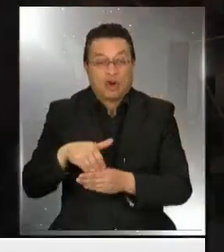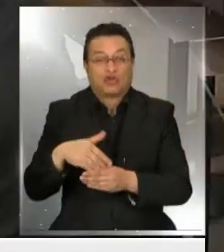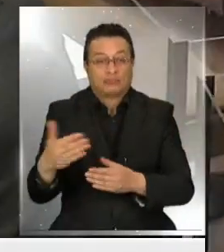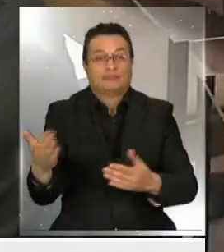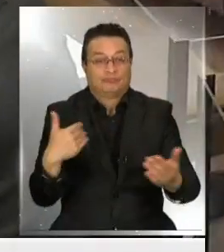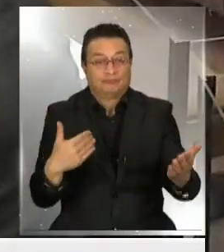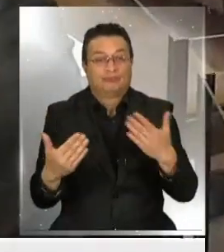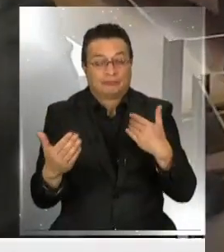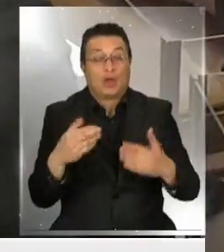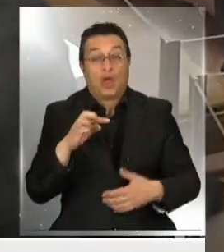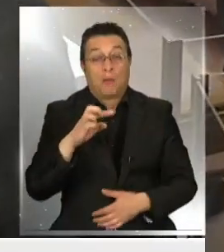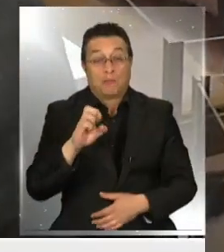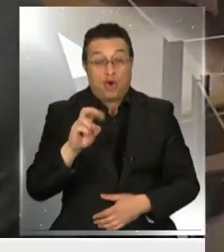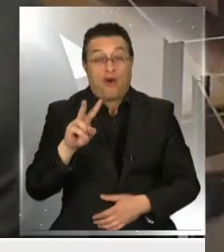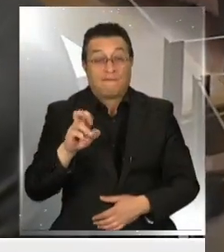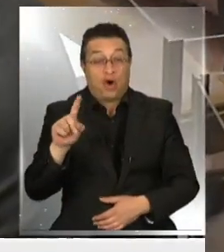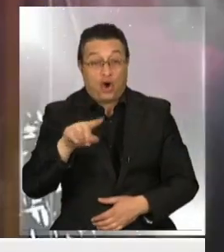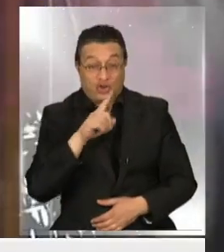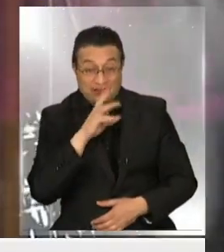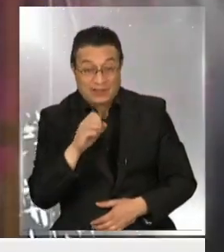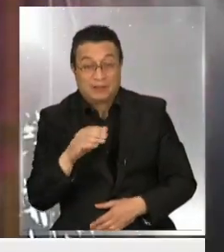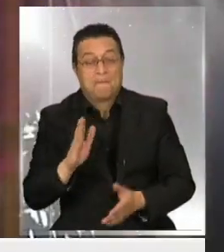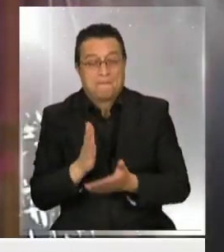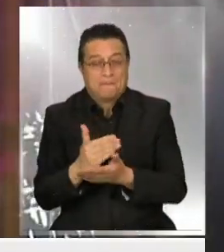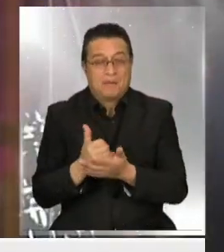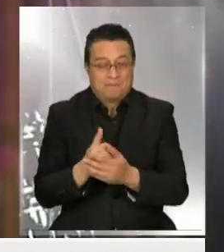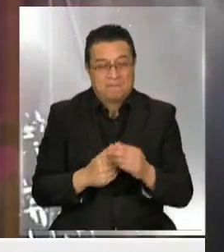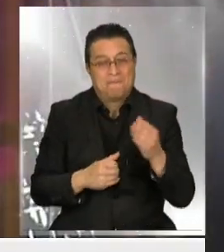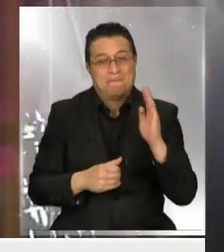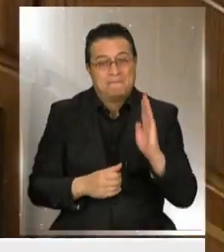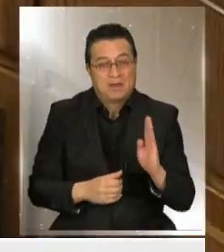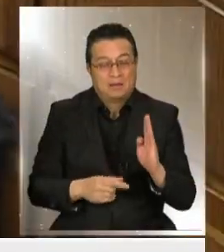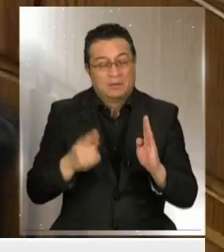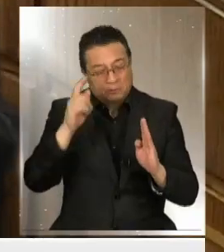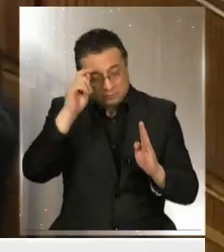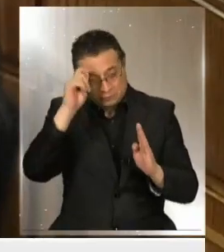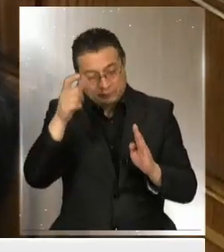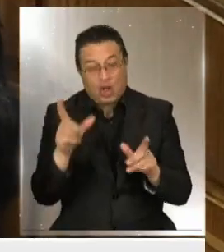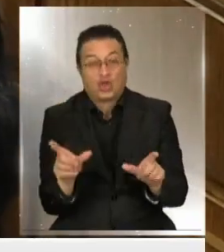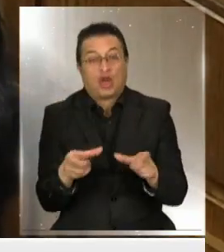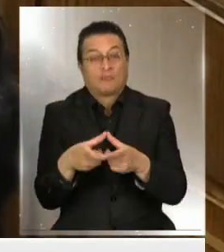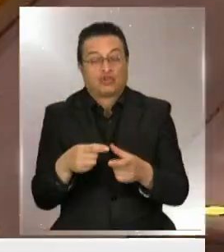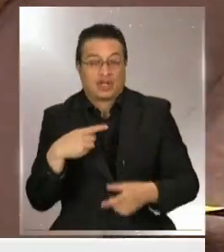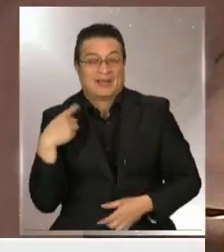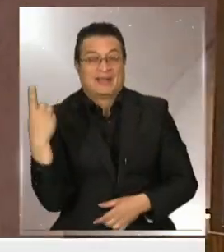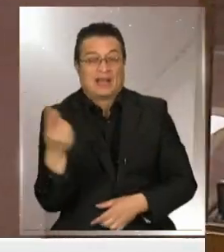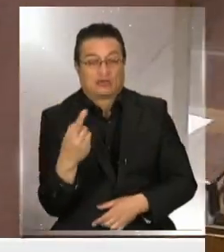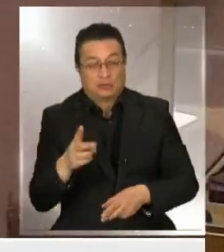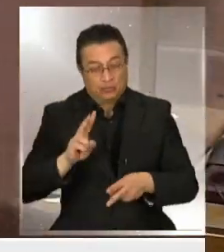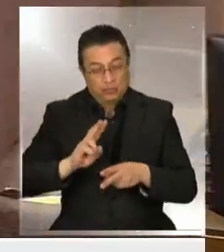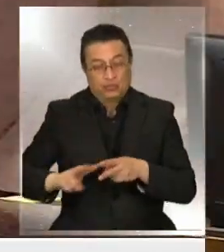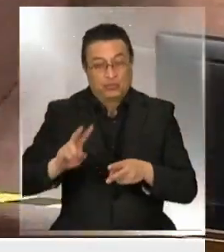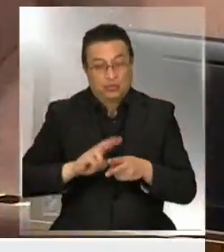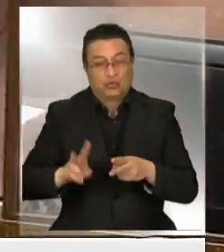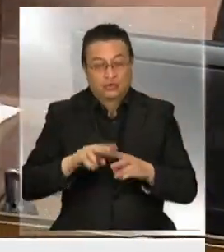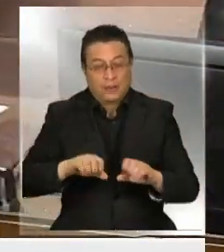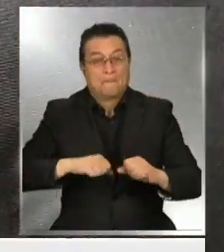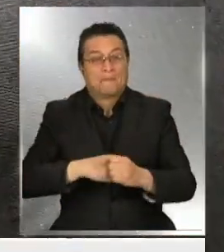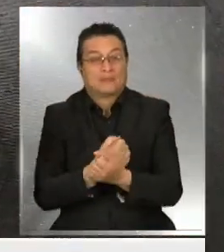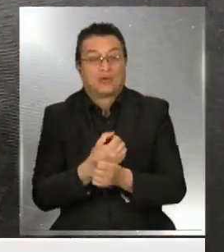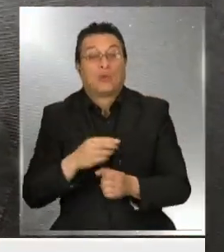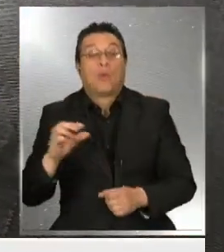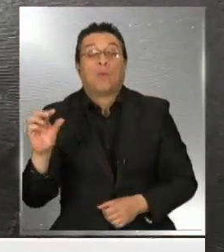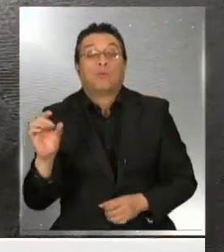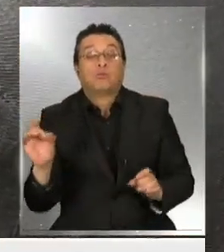eso, Proboste presentó un plan B, una ley para la creación de una comisión nacional que solucione los casos de prisiones